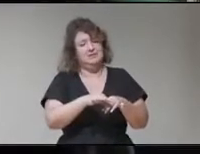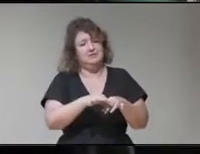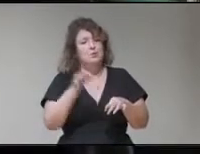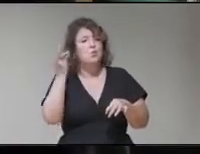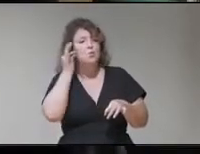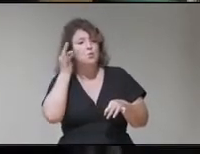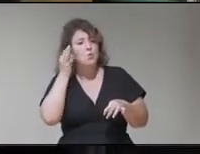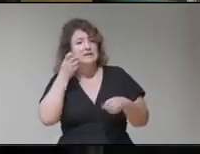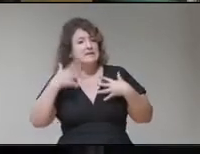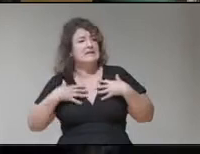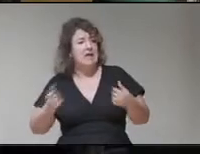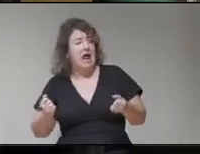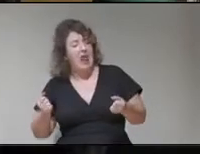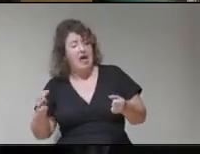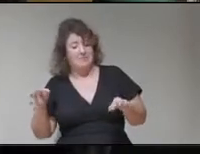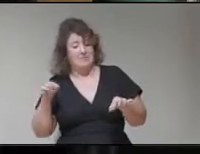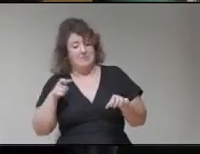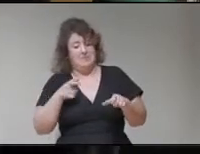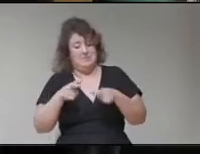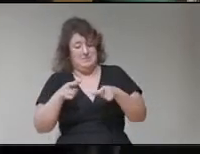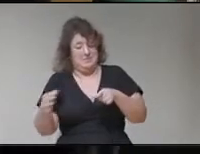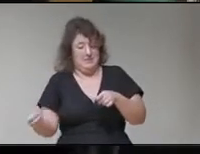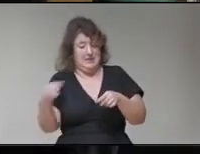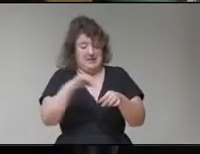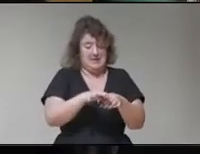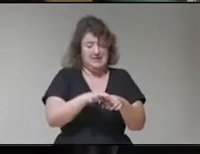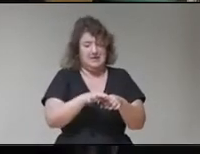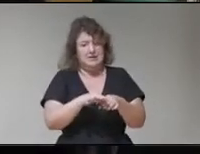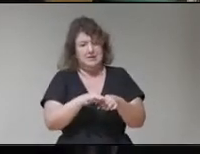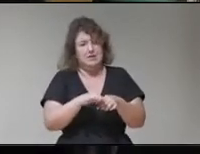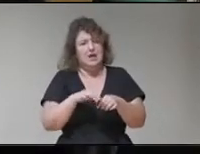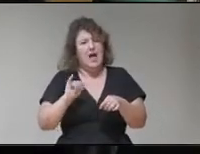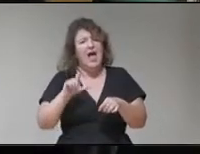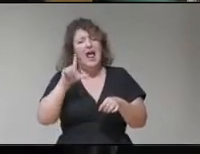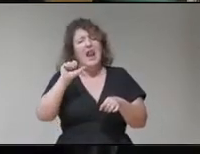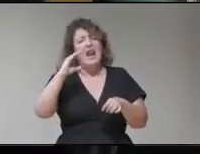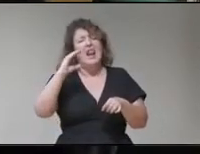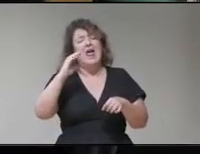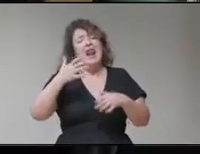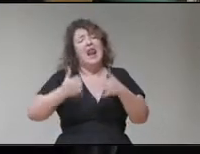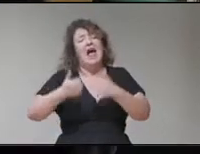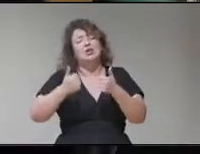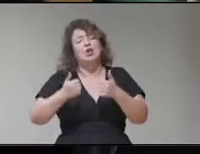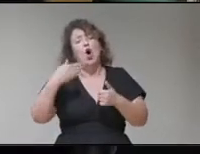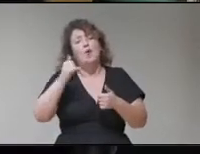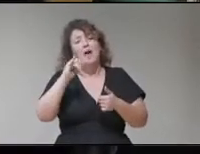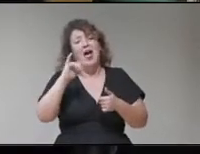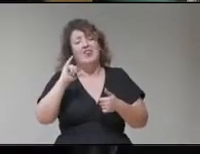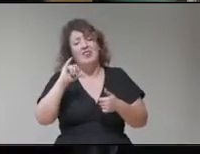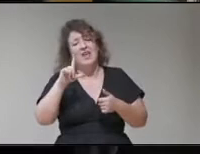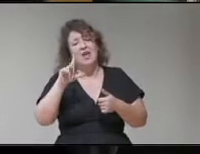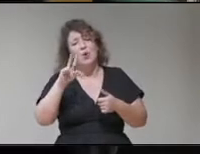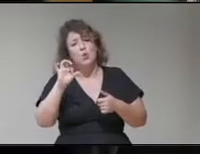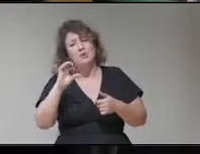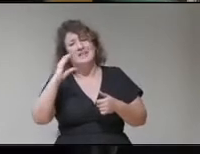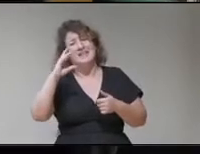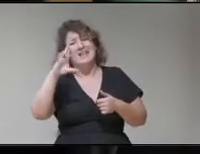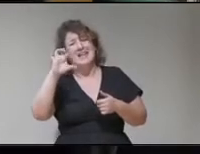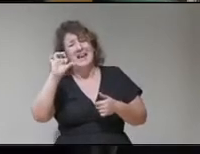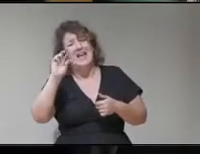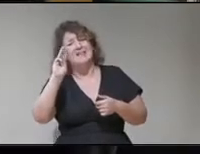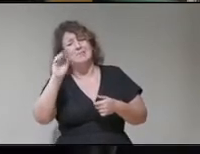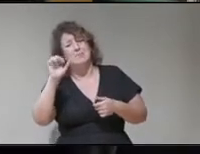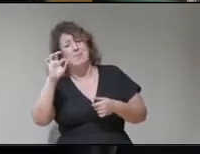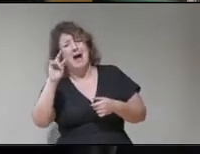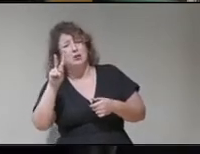que estaba sana y normalmente que tenía Lactobacillus crispatus en su vagina. Bueno, pues